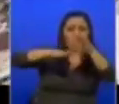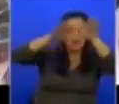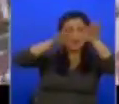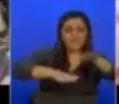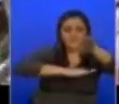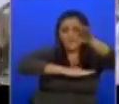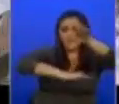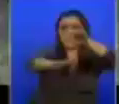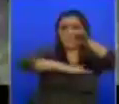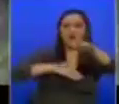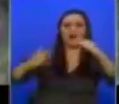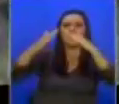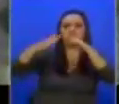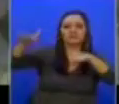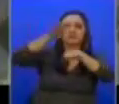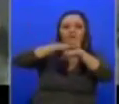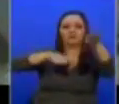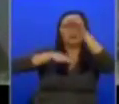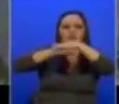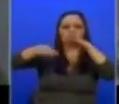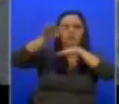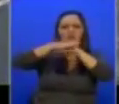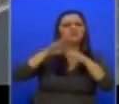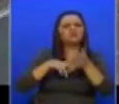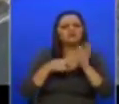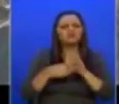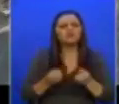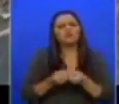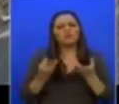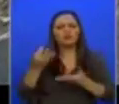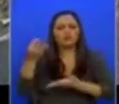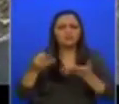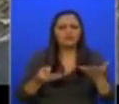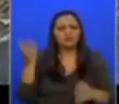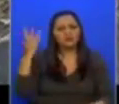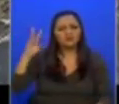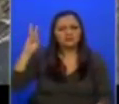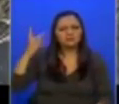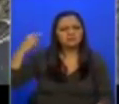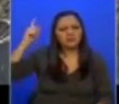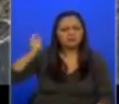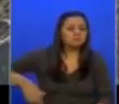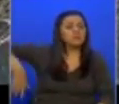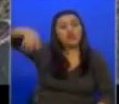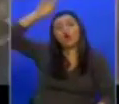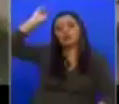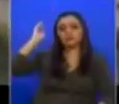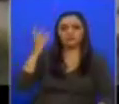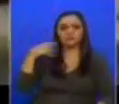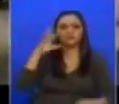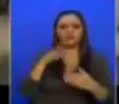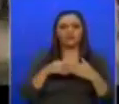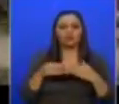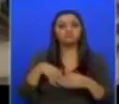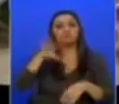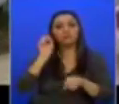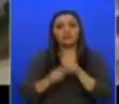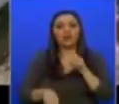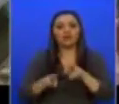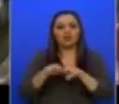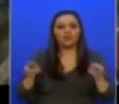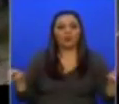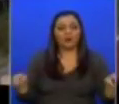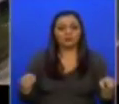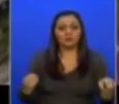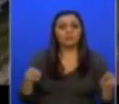más casas después. La verdad que rellenando y acabar de rellenar eso costará centenas de millones de dólares. Será un cataclismo ecológico y seguirá